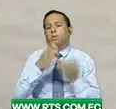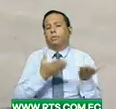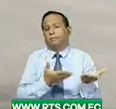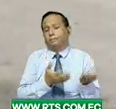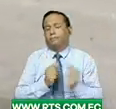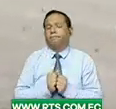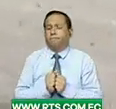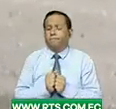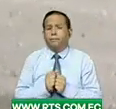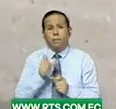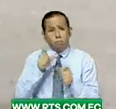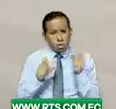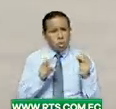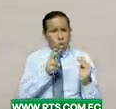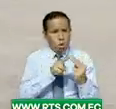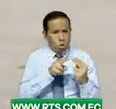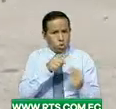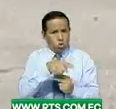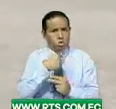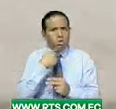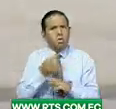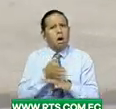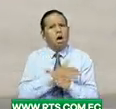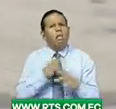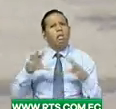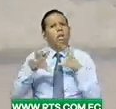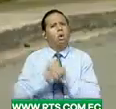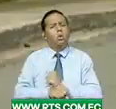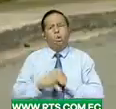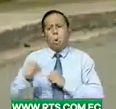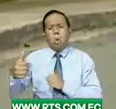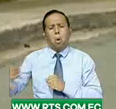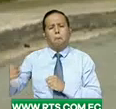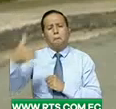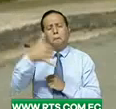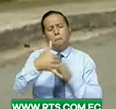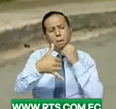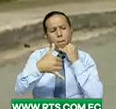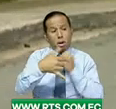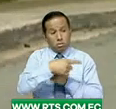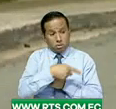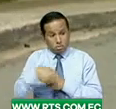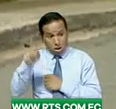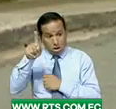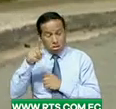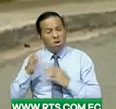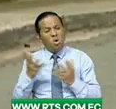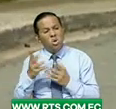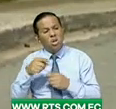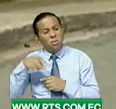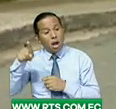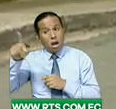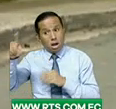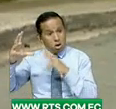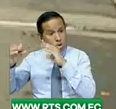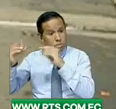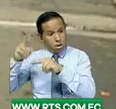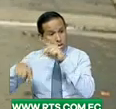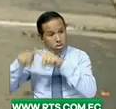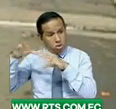Sus conocidos aseguran que esa noche alguien lo llamó y después de eso salió de casa porque tenía que conversar con otra